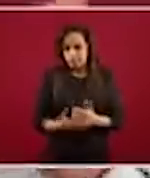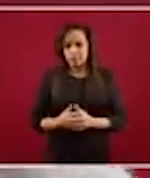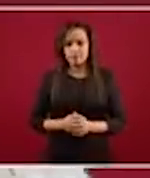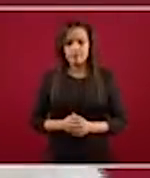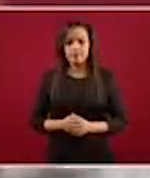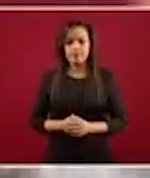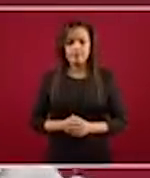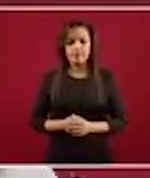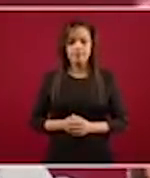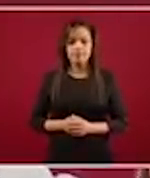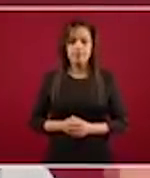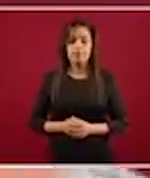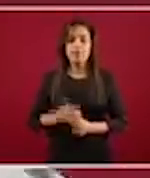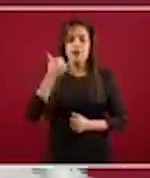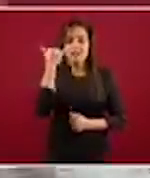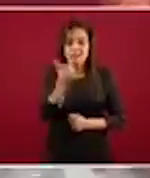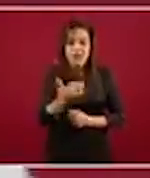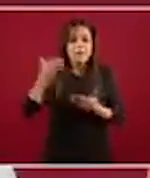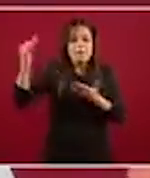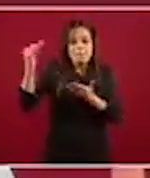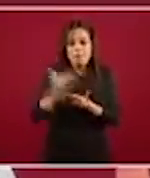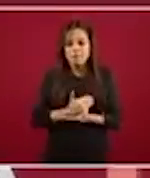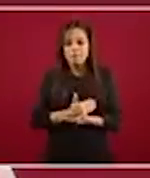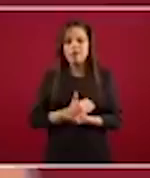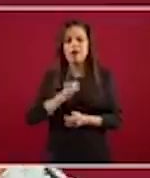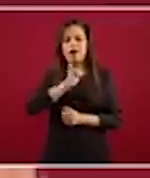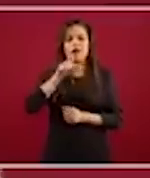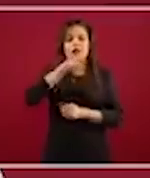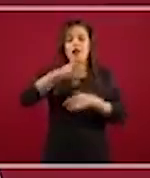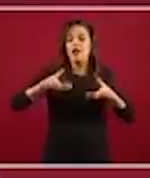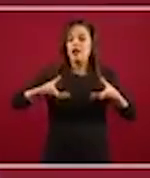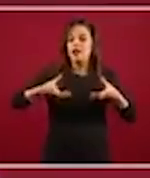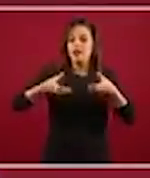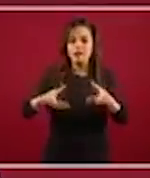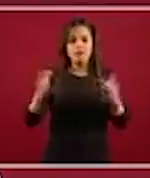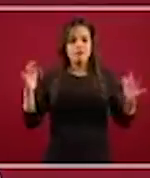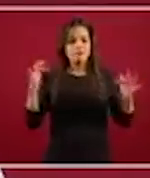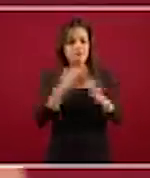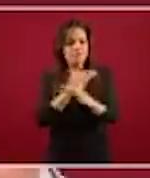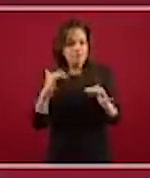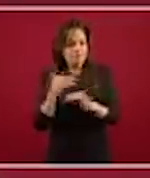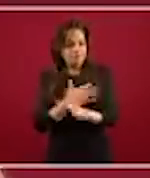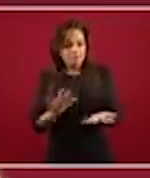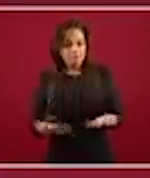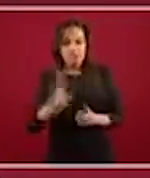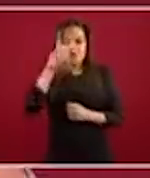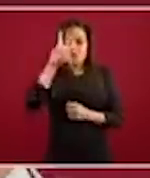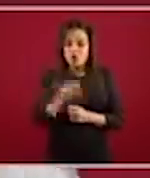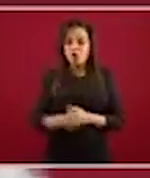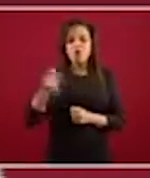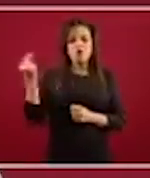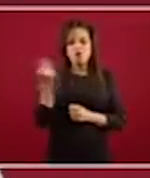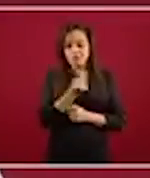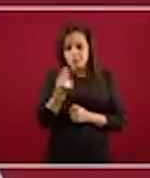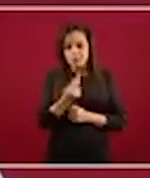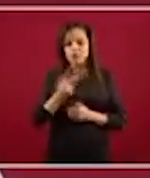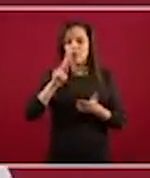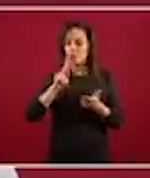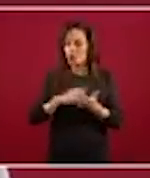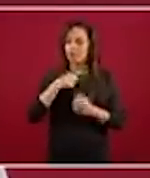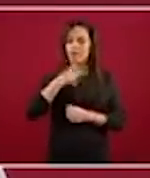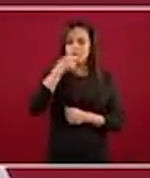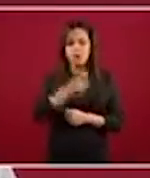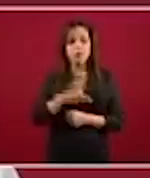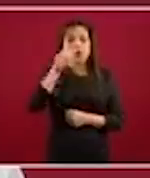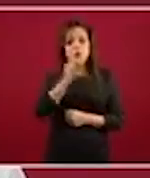en la vía pública o la vía cotidiana. Vuelvo a decir, no se necesita ponerse un cubrebocas